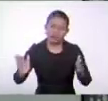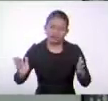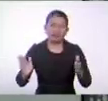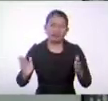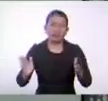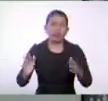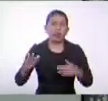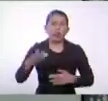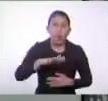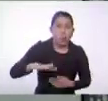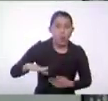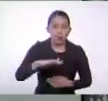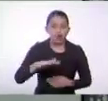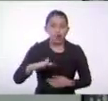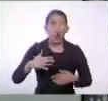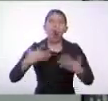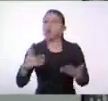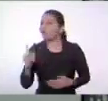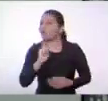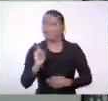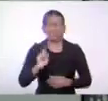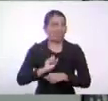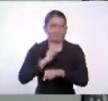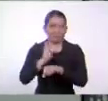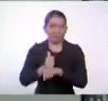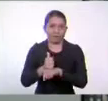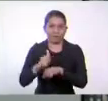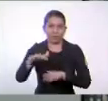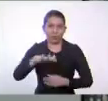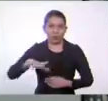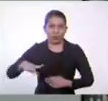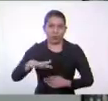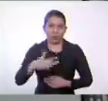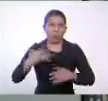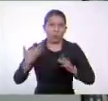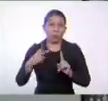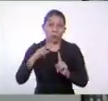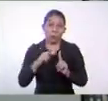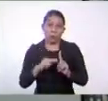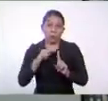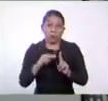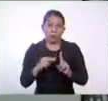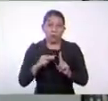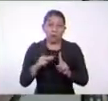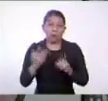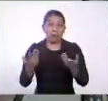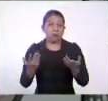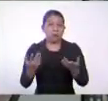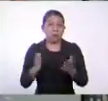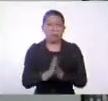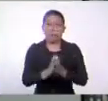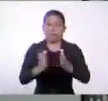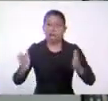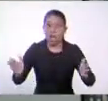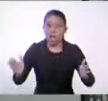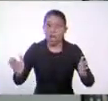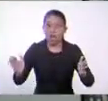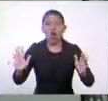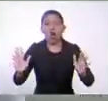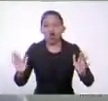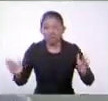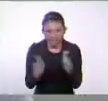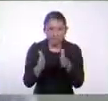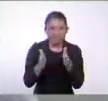ser indeterminado. Asimismo, puede tener la característica de ser abierto o